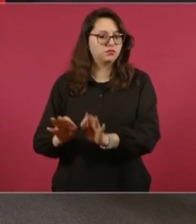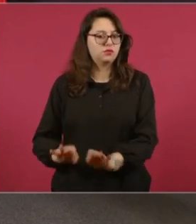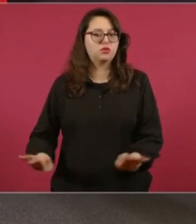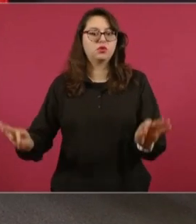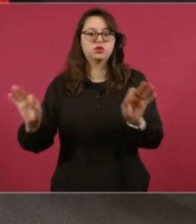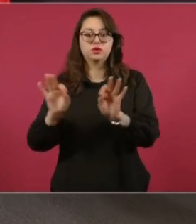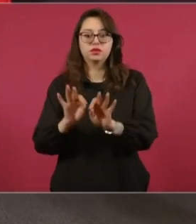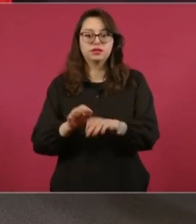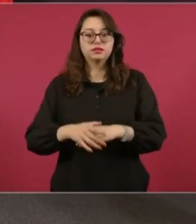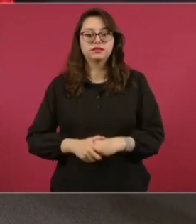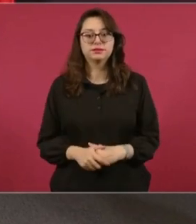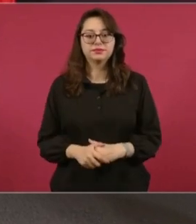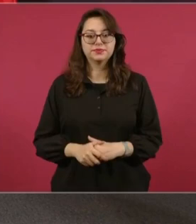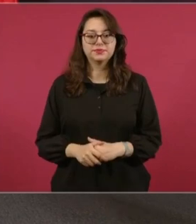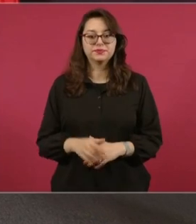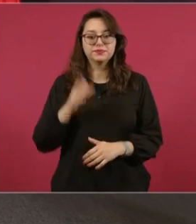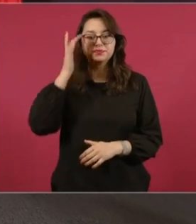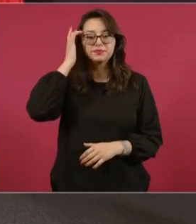Es